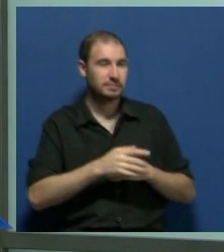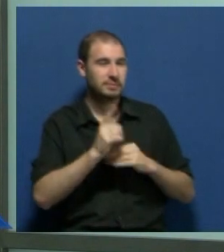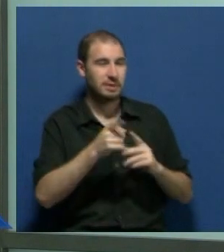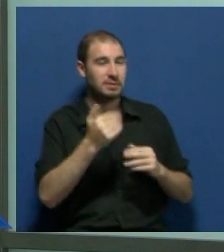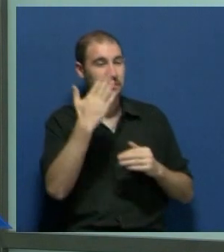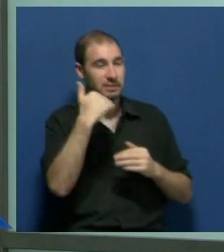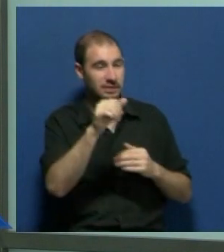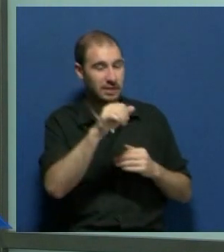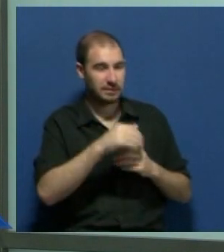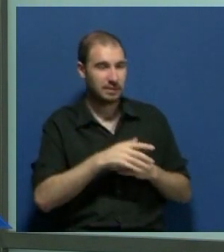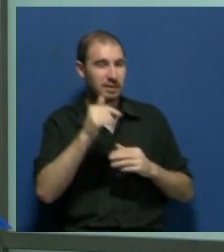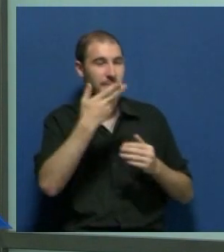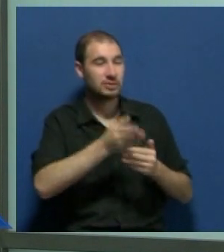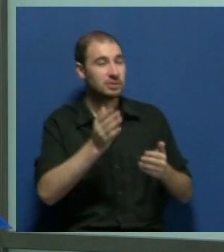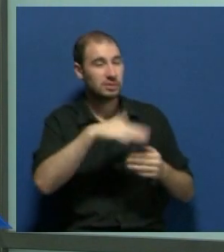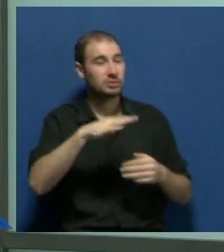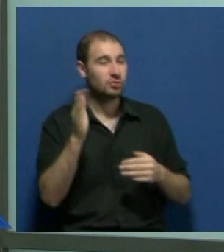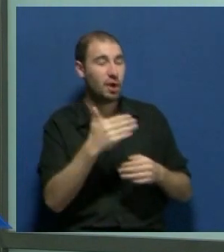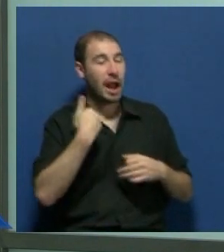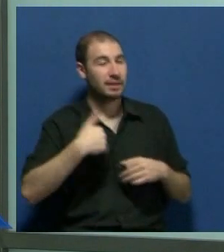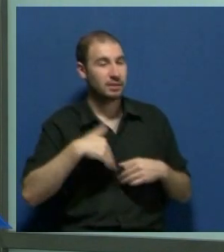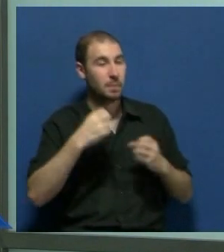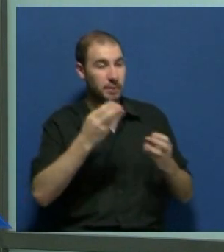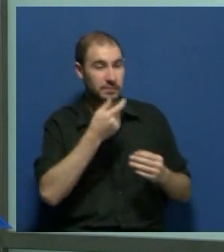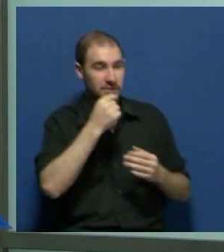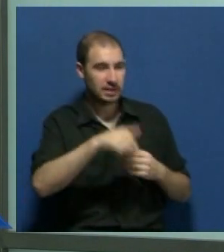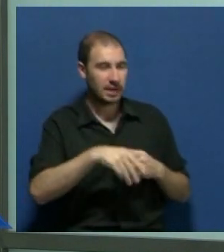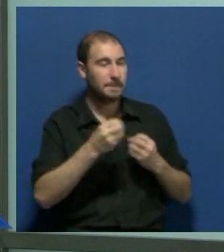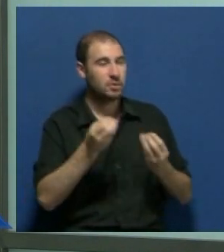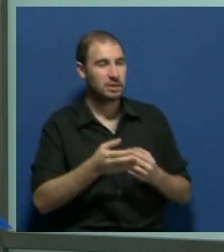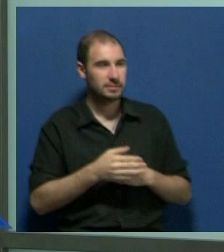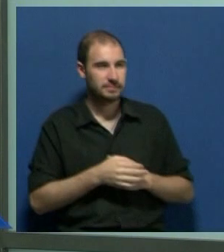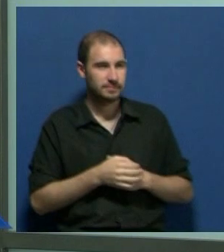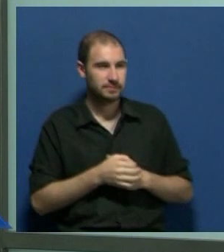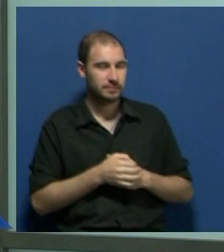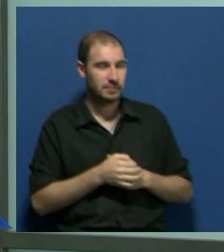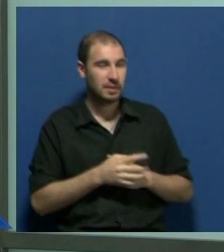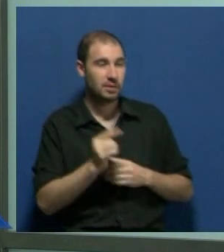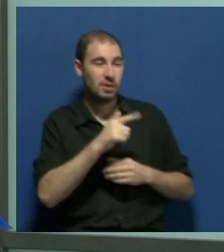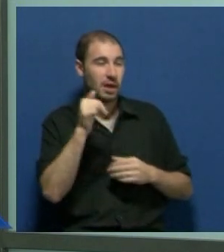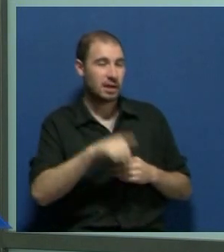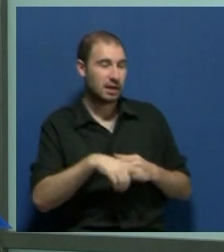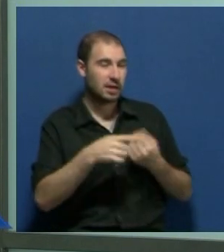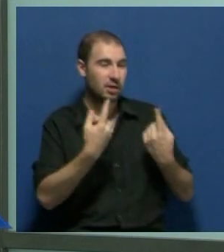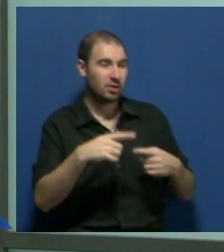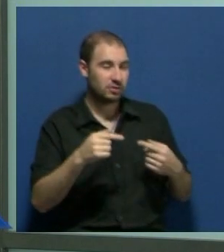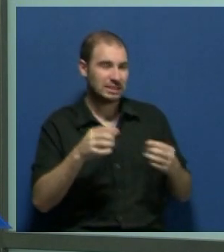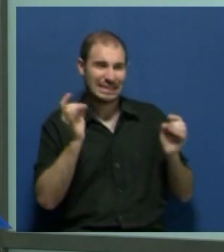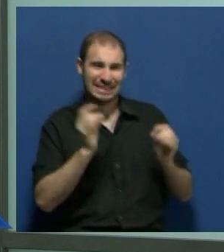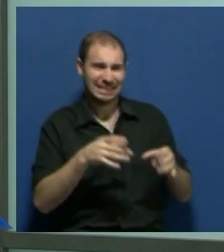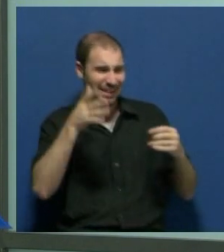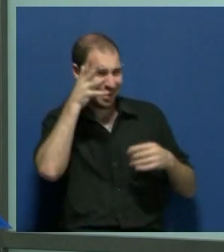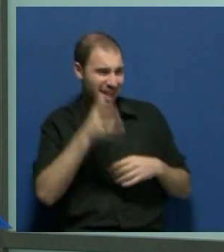para convocarlos a todos los ciudadanos argentinos y mendocinos porque estamos en una situación bastante